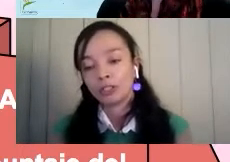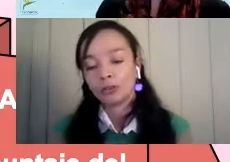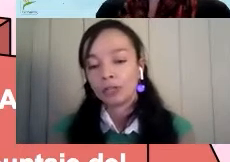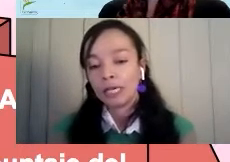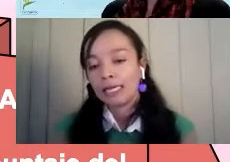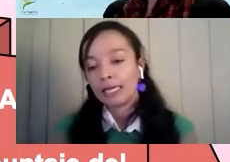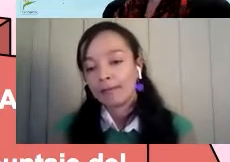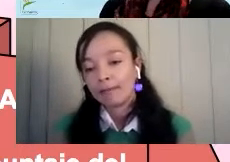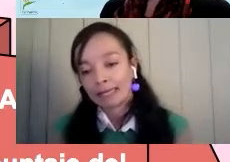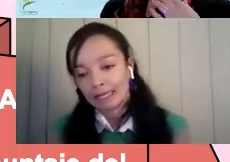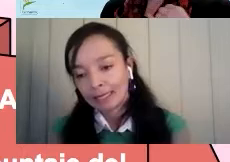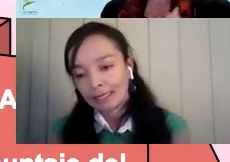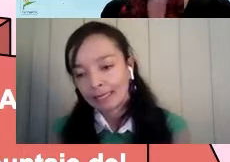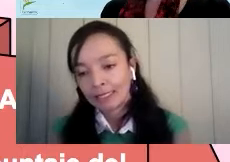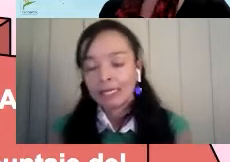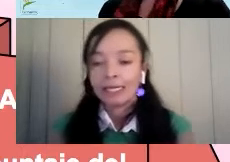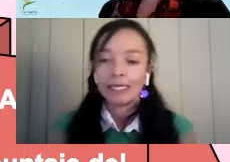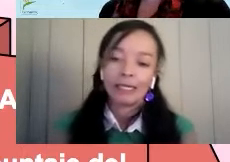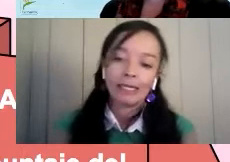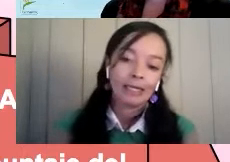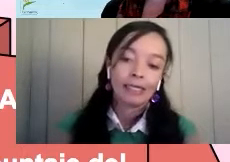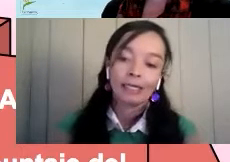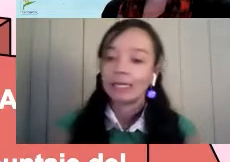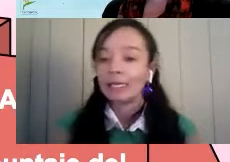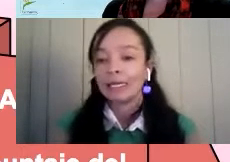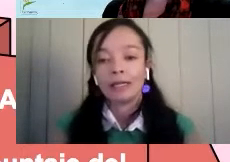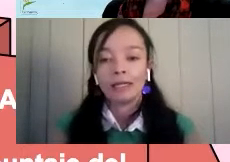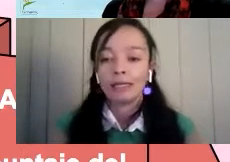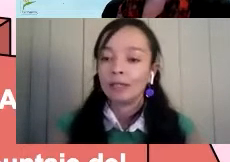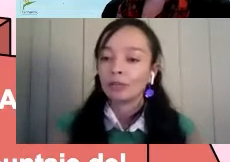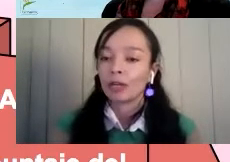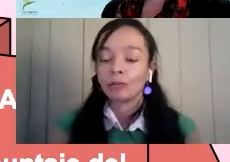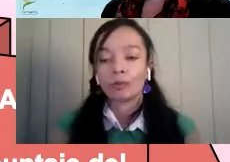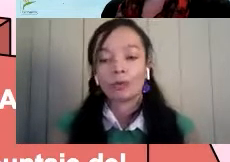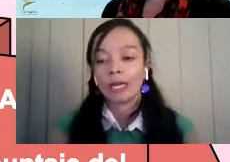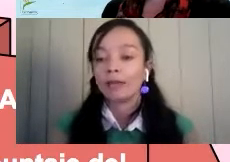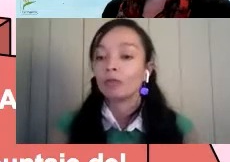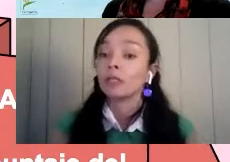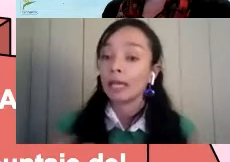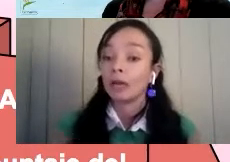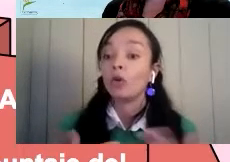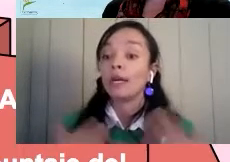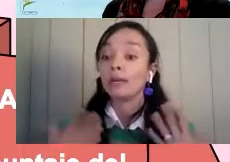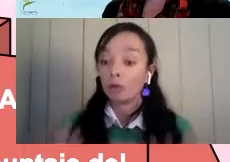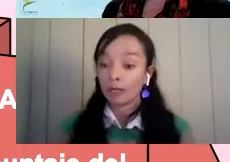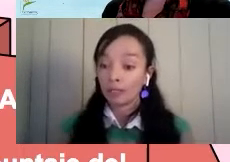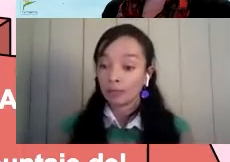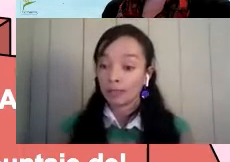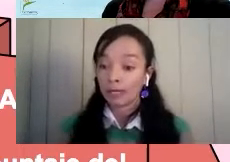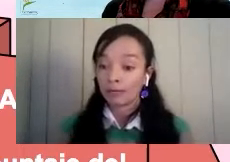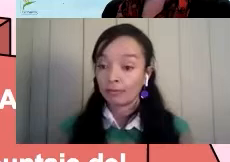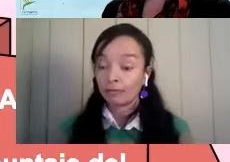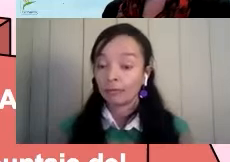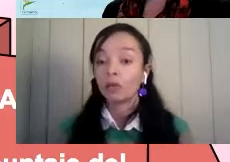los niños tienen pataletas y no sabemos por qué. Entonces, ¿qué? Lo van a